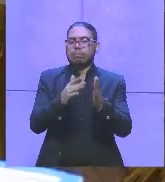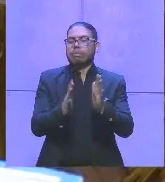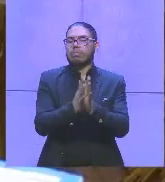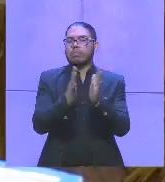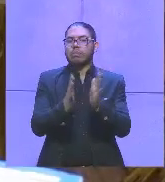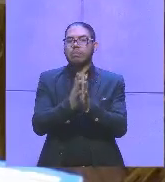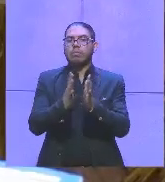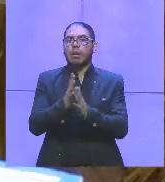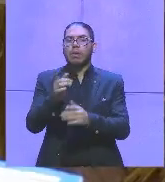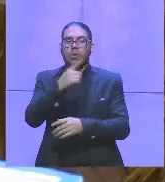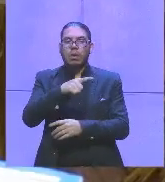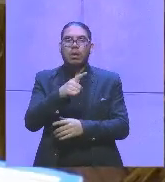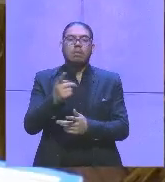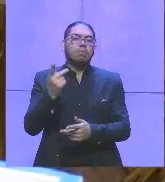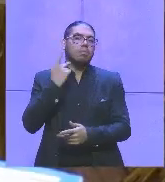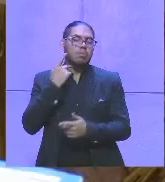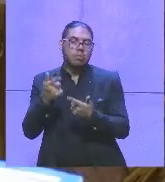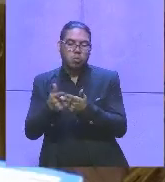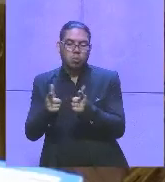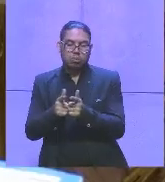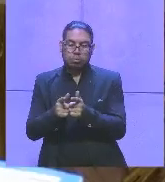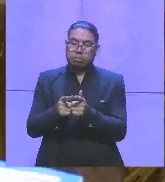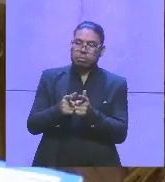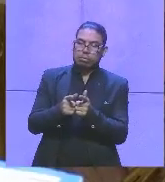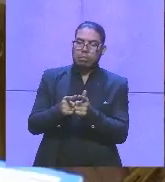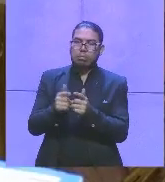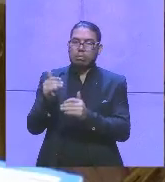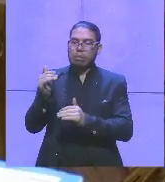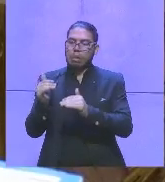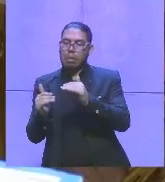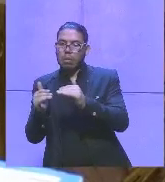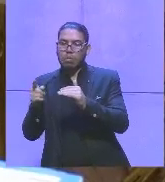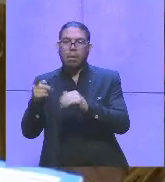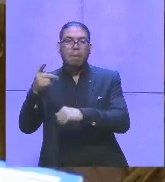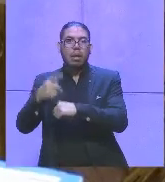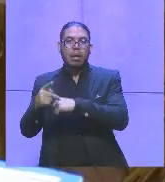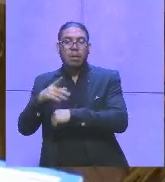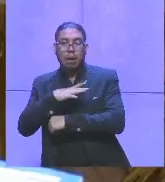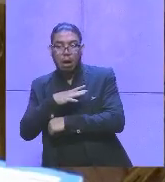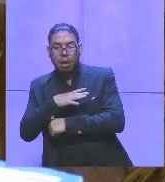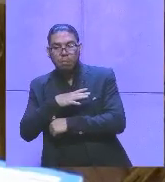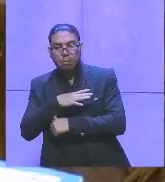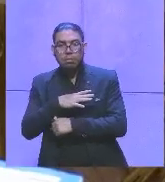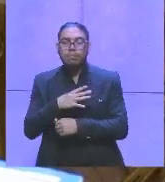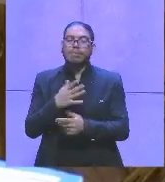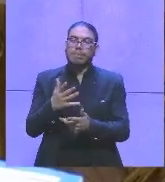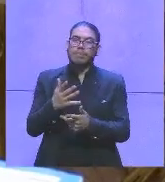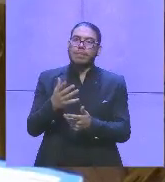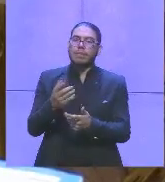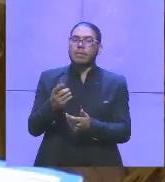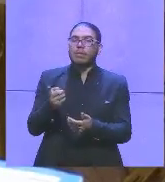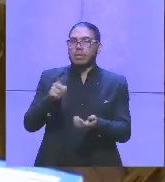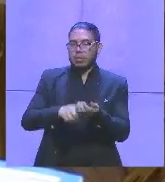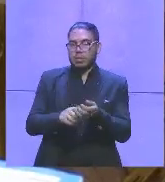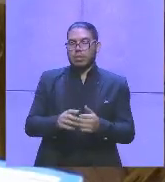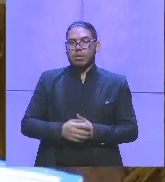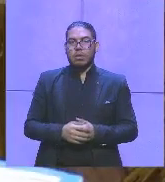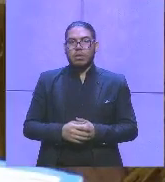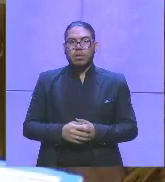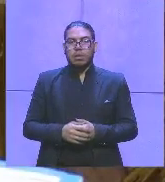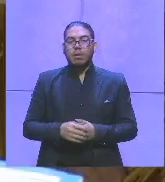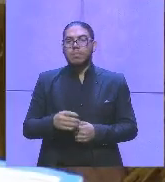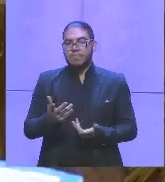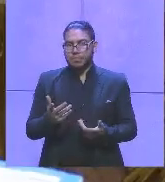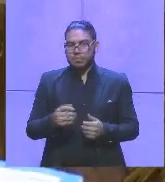actores políticos que pudieran amenazar la posición del partido en el poder. Ahora, desde luego no puedo dejar de